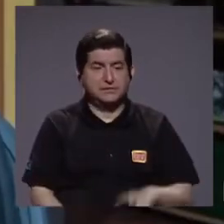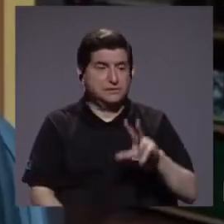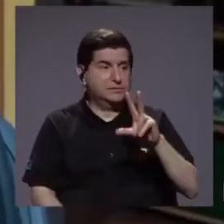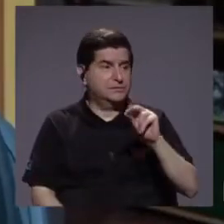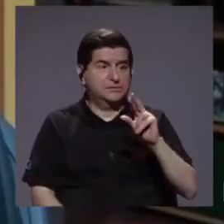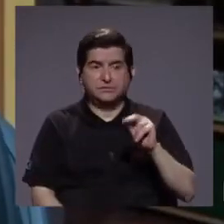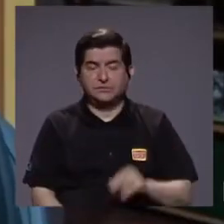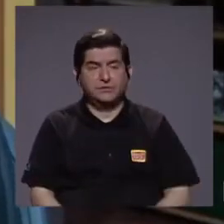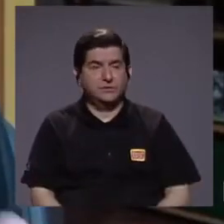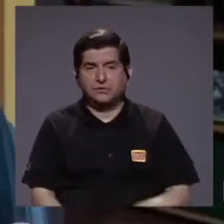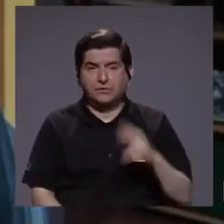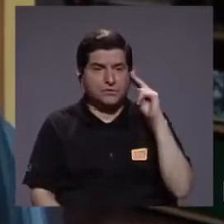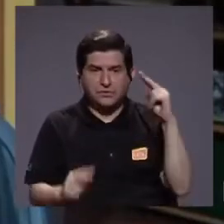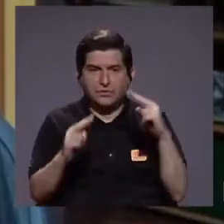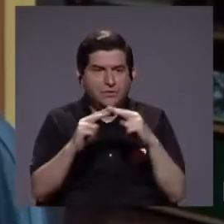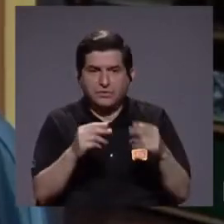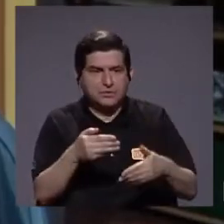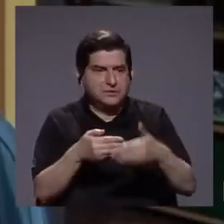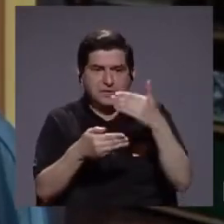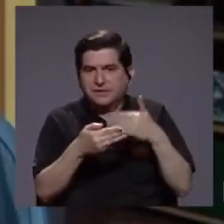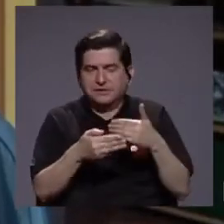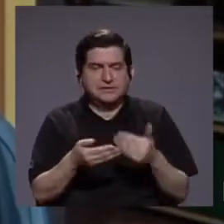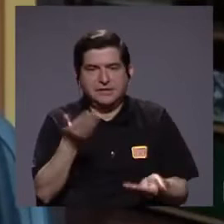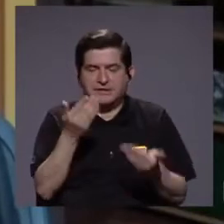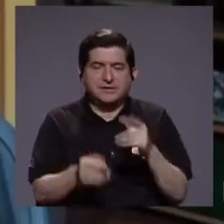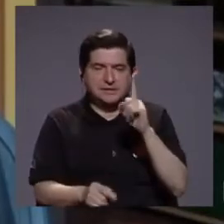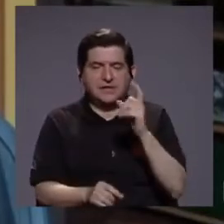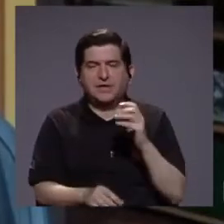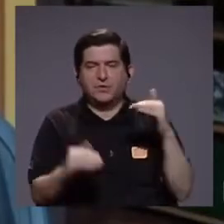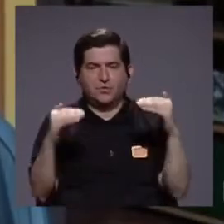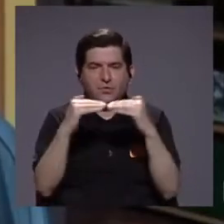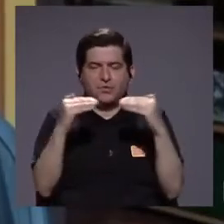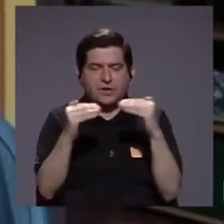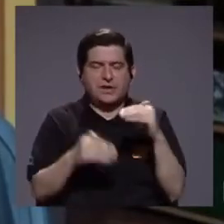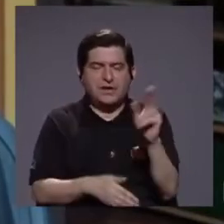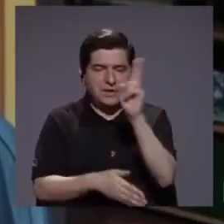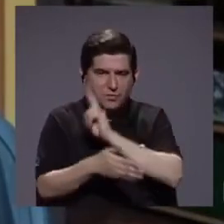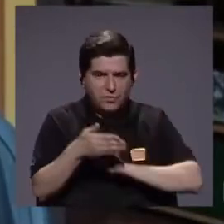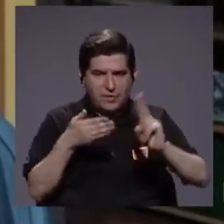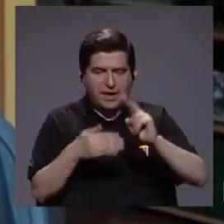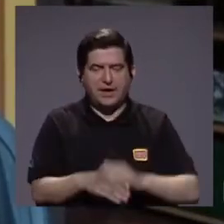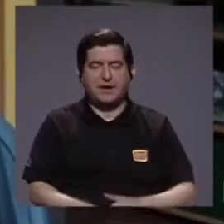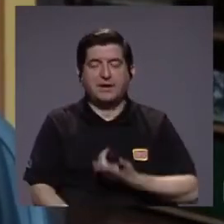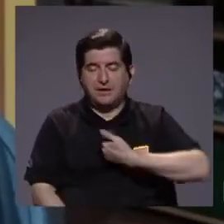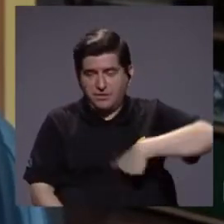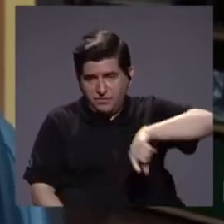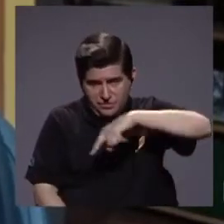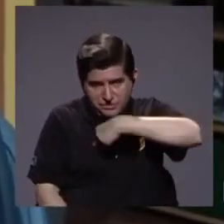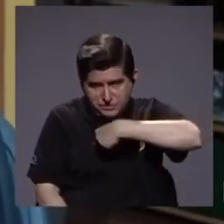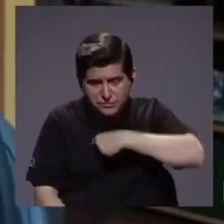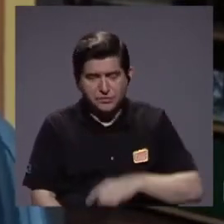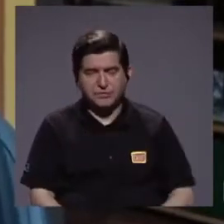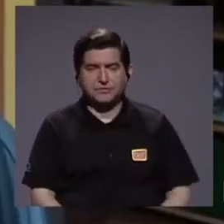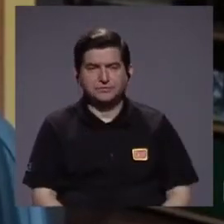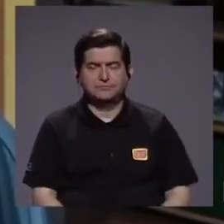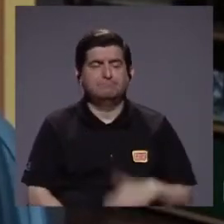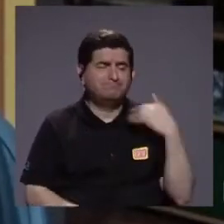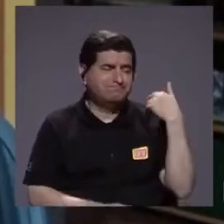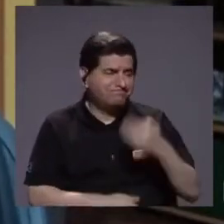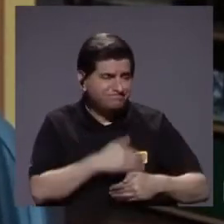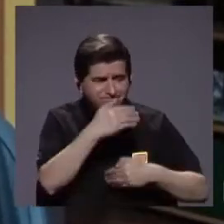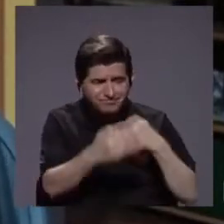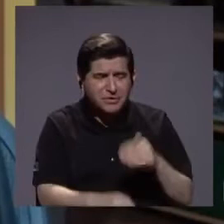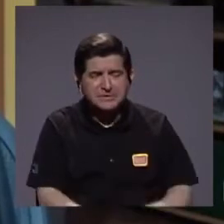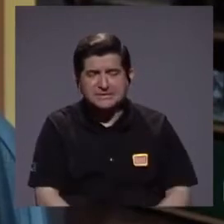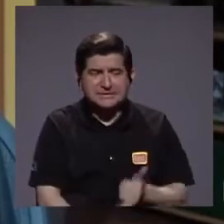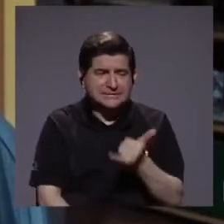inéditas que no se tienen que dar en una instancia académica como la nuestra y los procedimientos